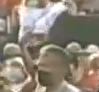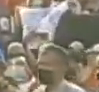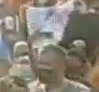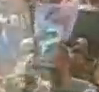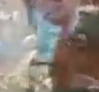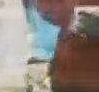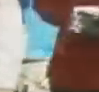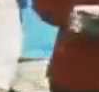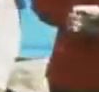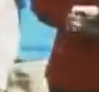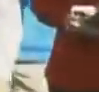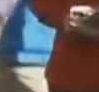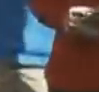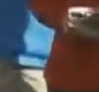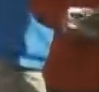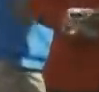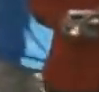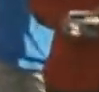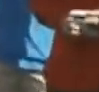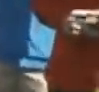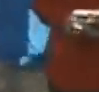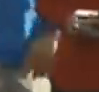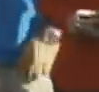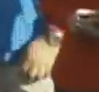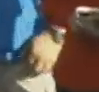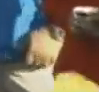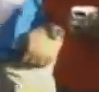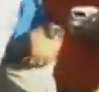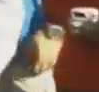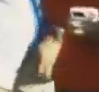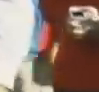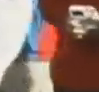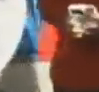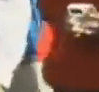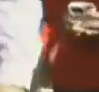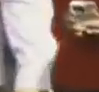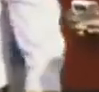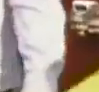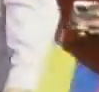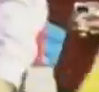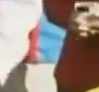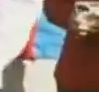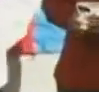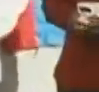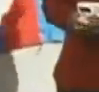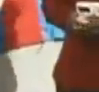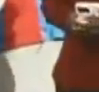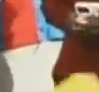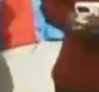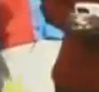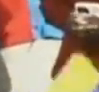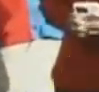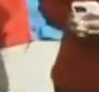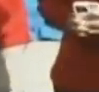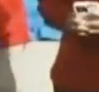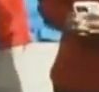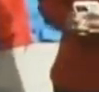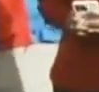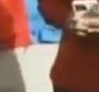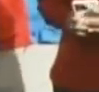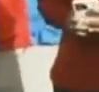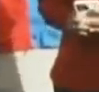mantiene en resistencia. Nuestro camino debe ser construir la nueva época de transición al